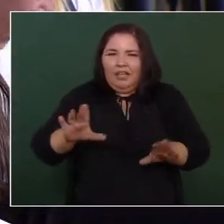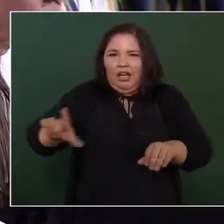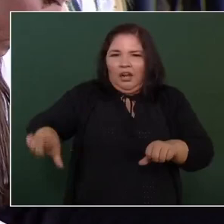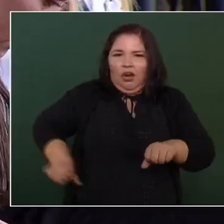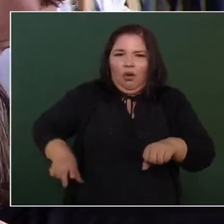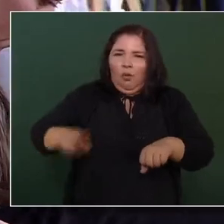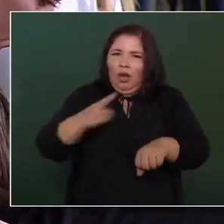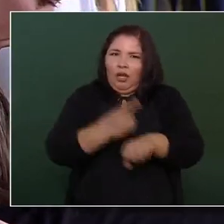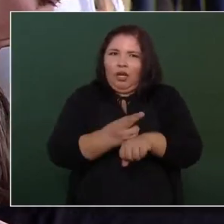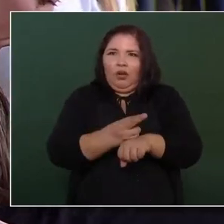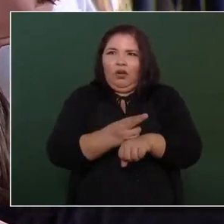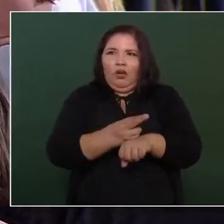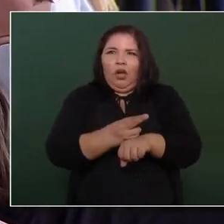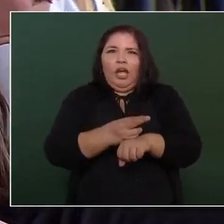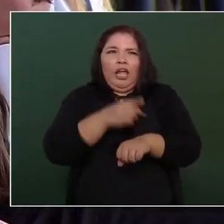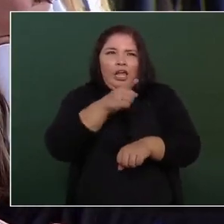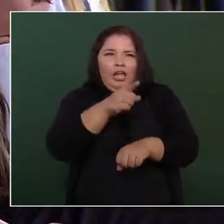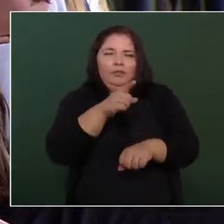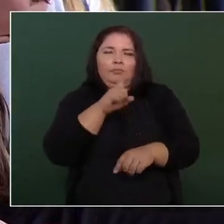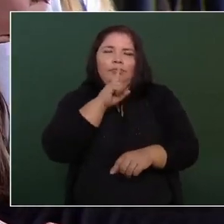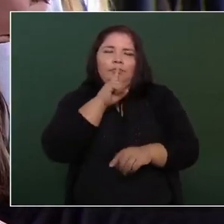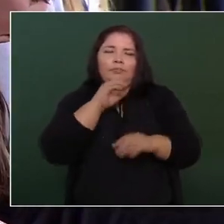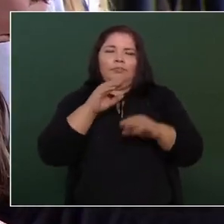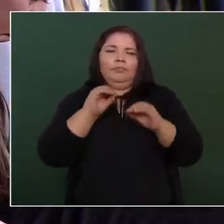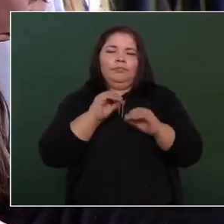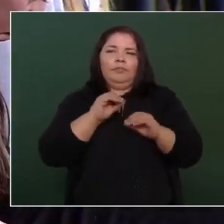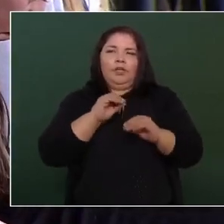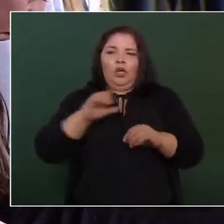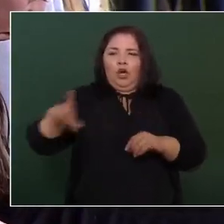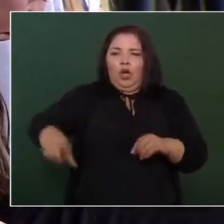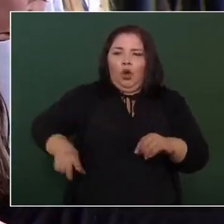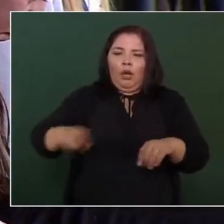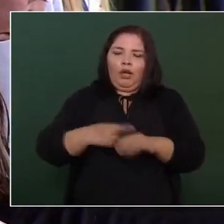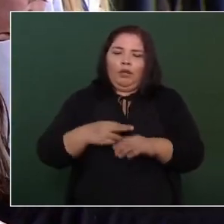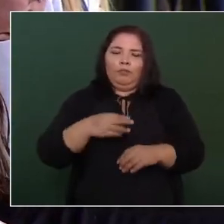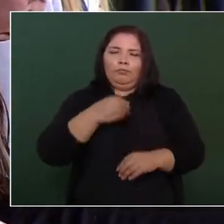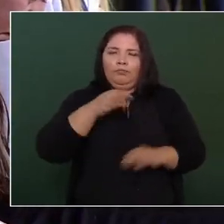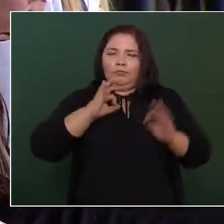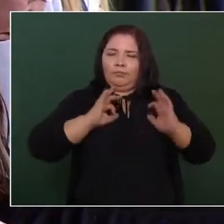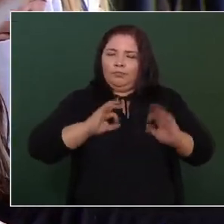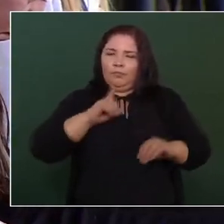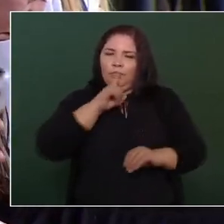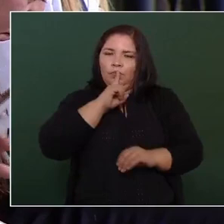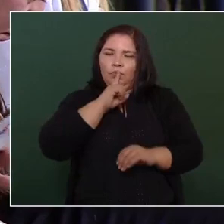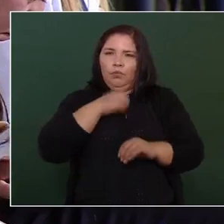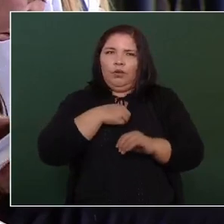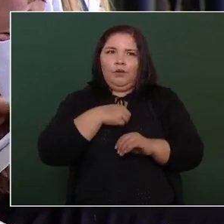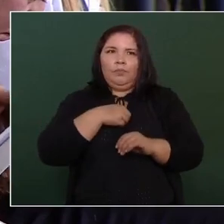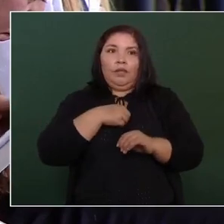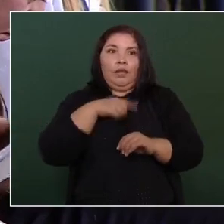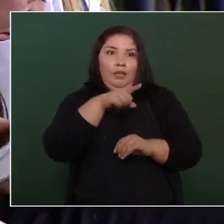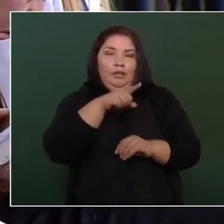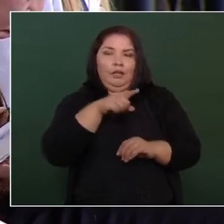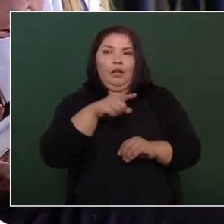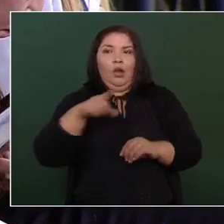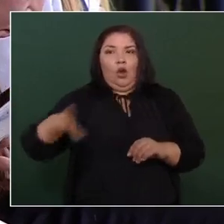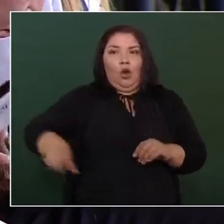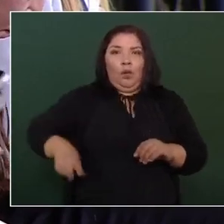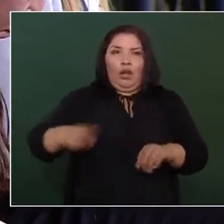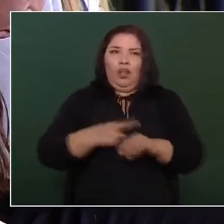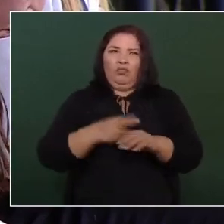nunca ha dejado que lo defienda uno. Yo le dije, Rubén, ¿cómo es posible? Él no le gustan los problemas,